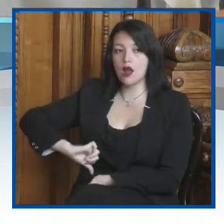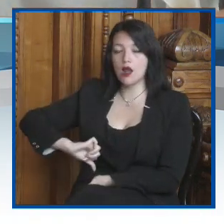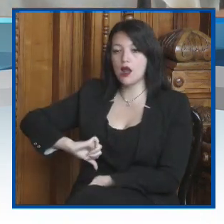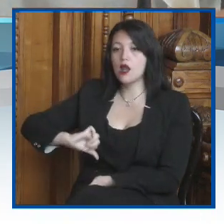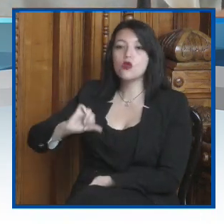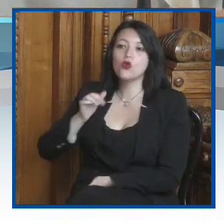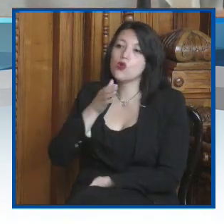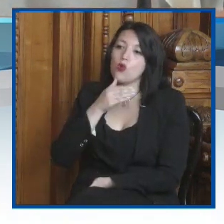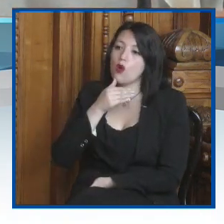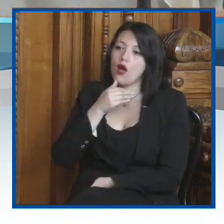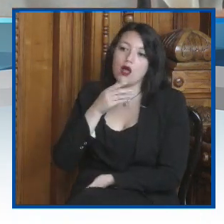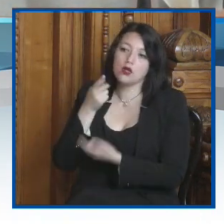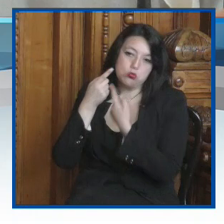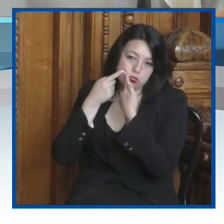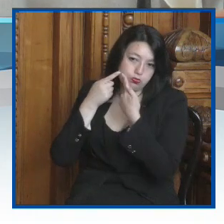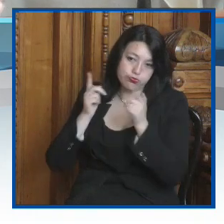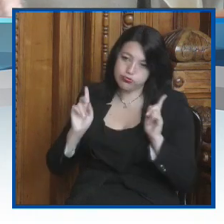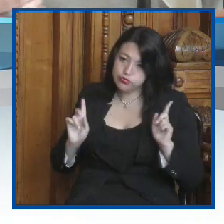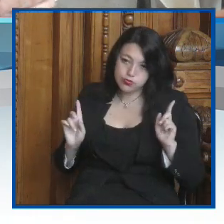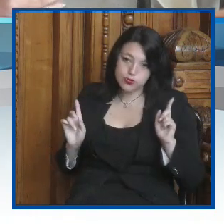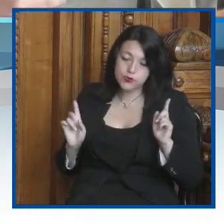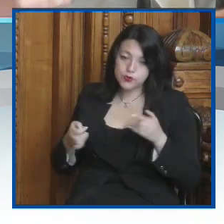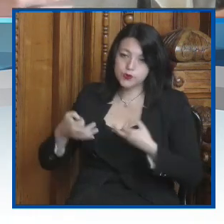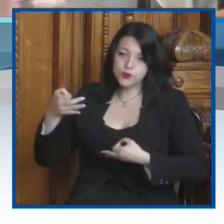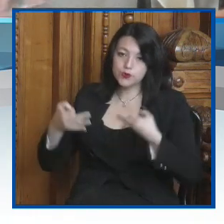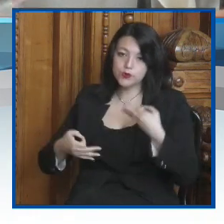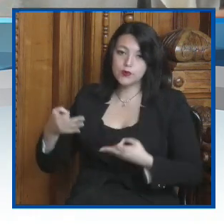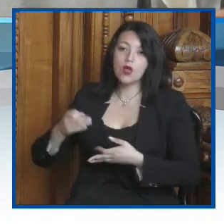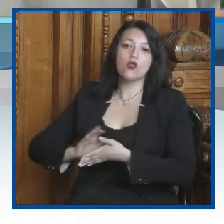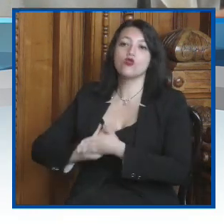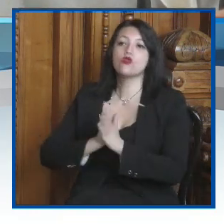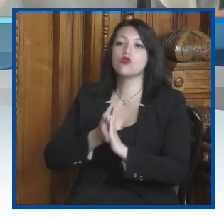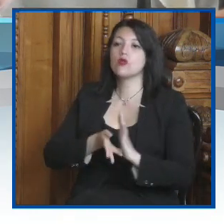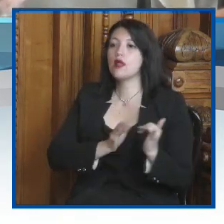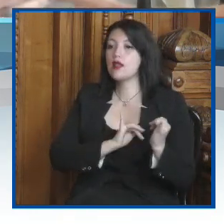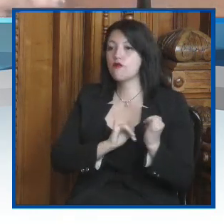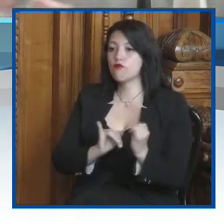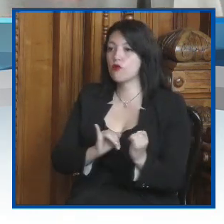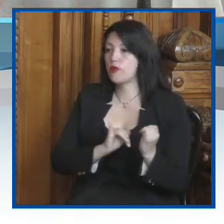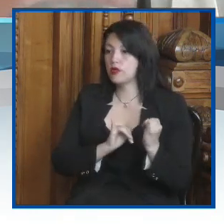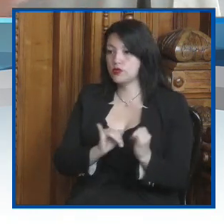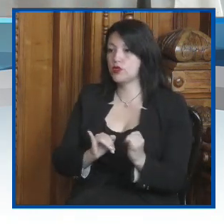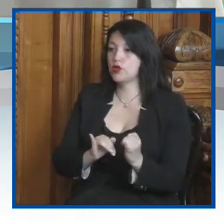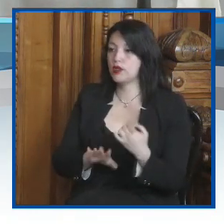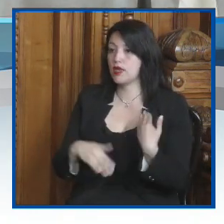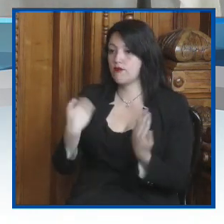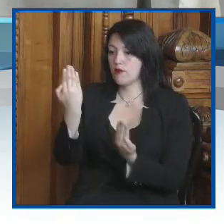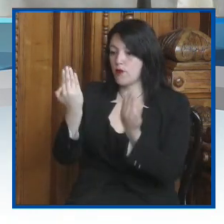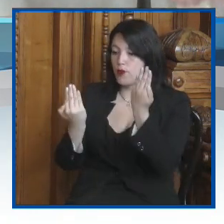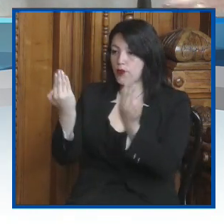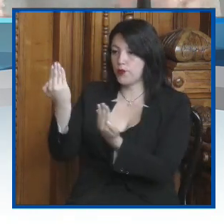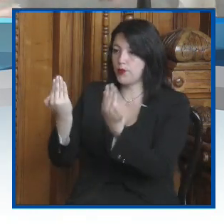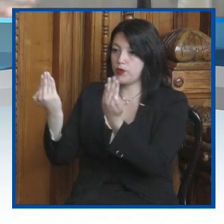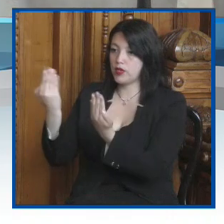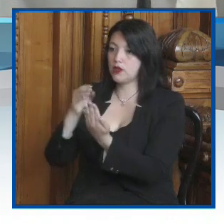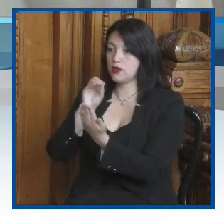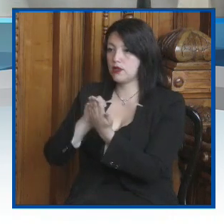de conocimientos jurídicos. Entonces, toda la información que nosotros veníamos poniendo, como les